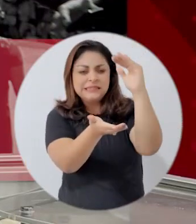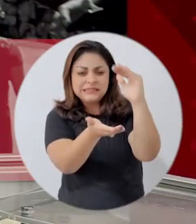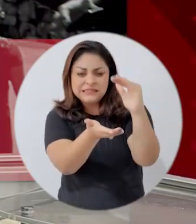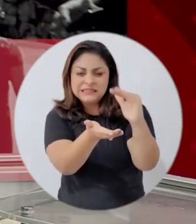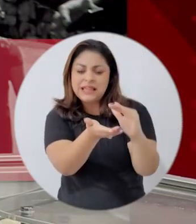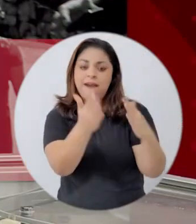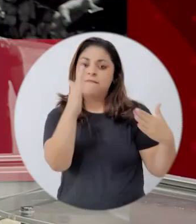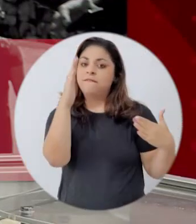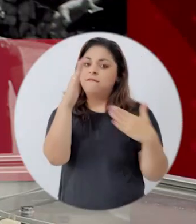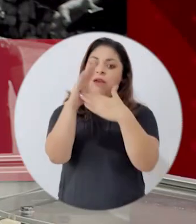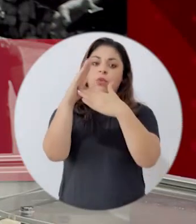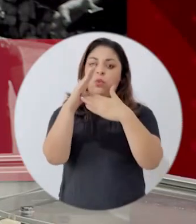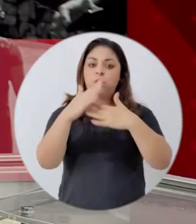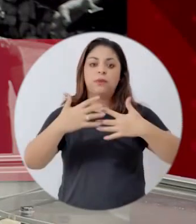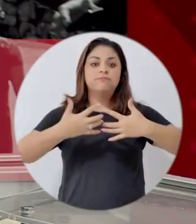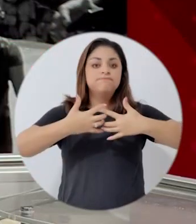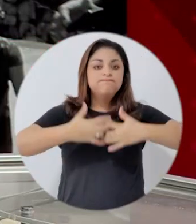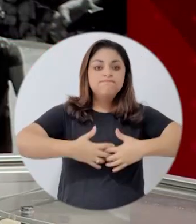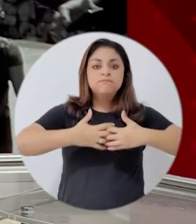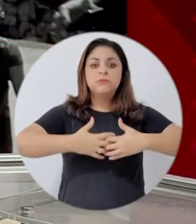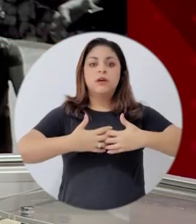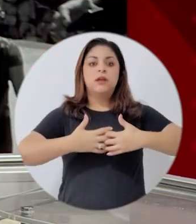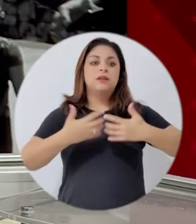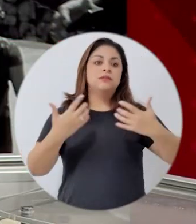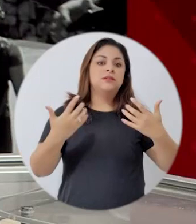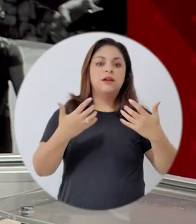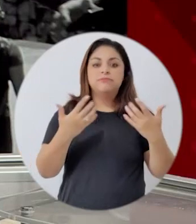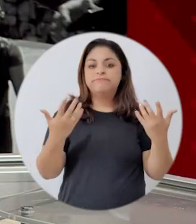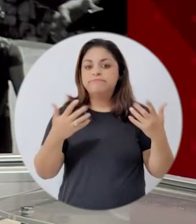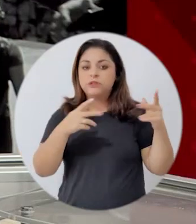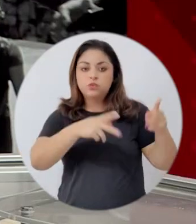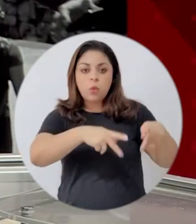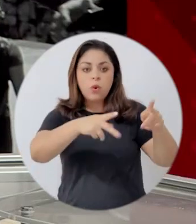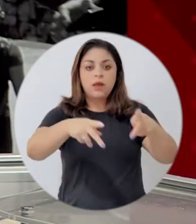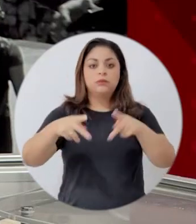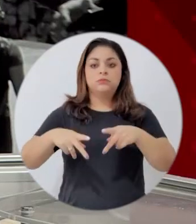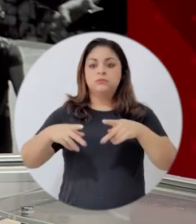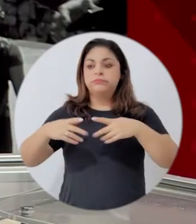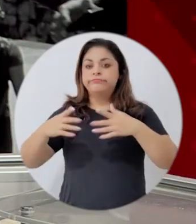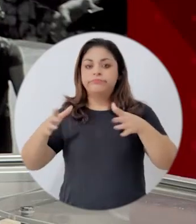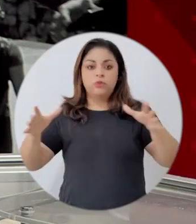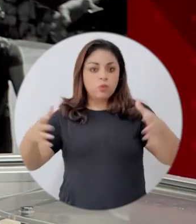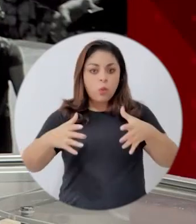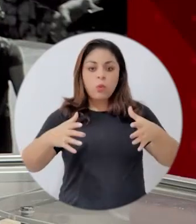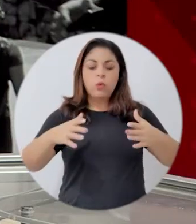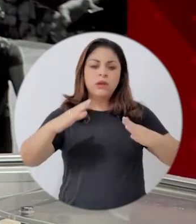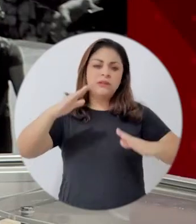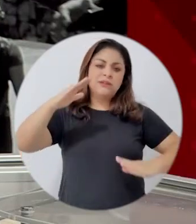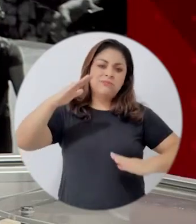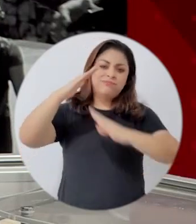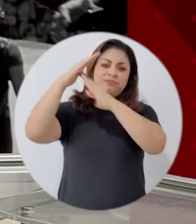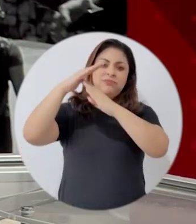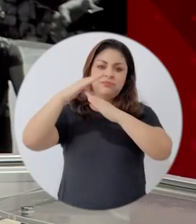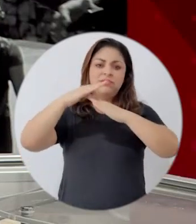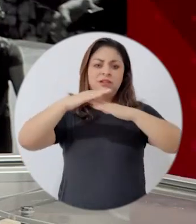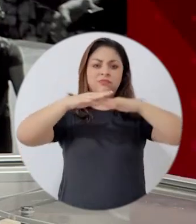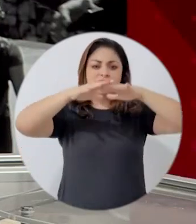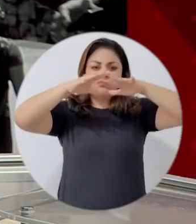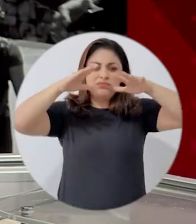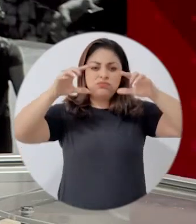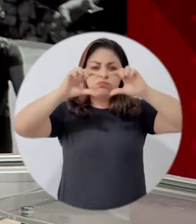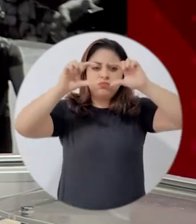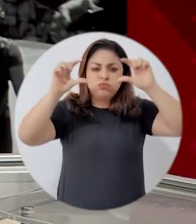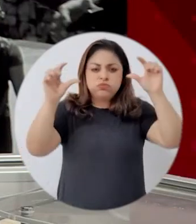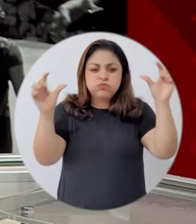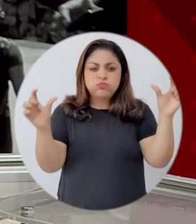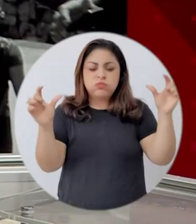una industria, una empresa, una pequeña empresa, hasta una persona, en el impacto que tengan con sus emisiones de